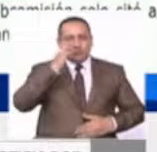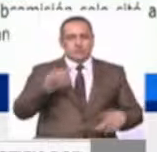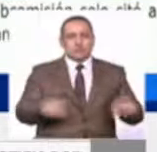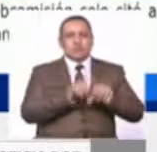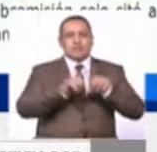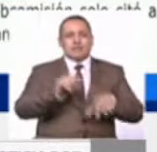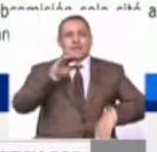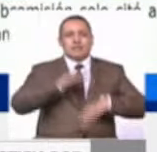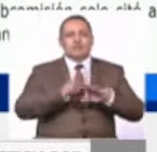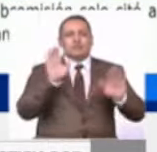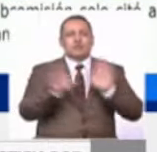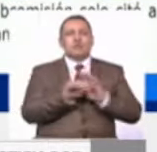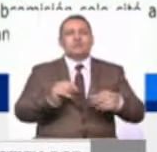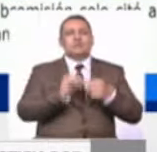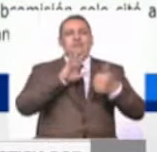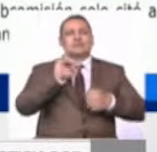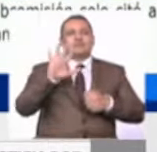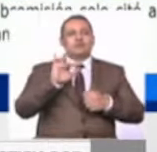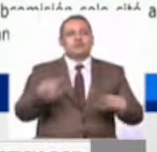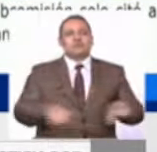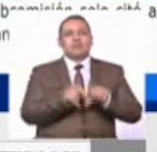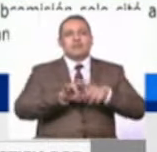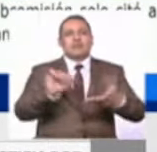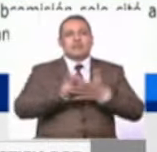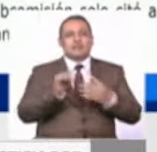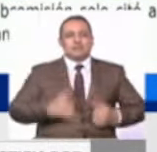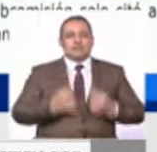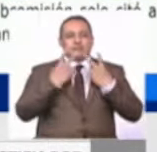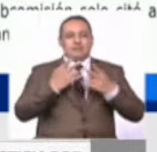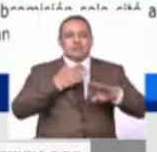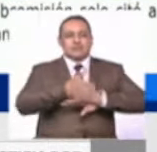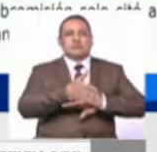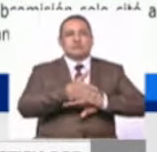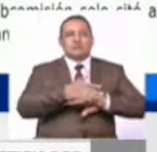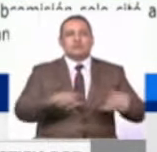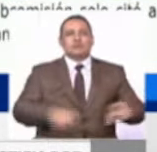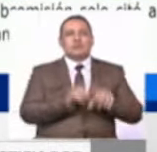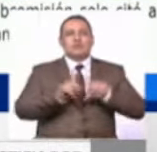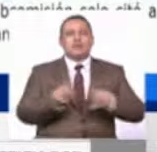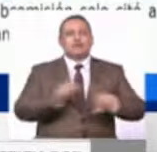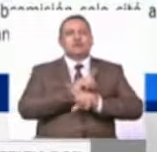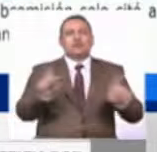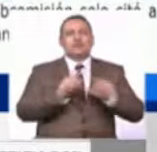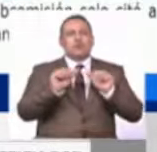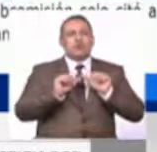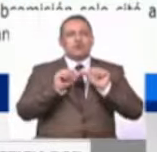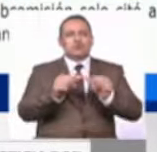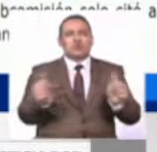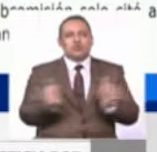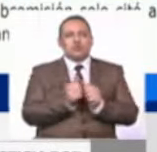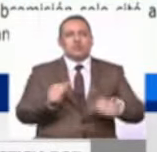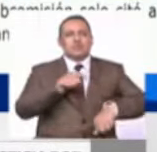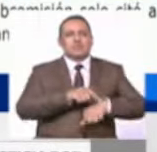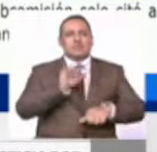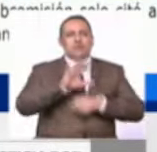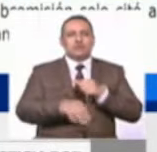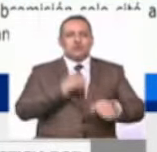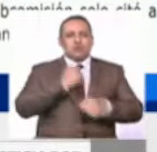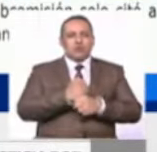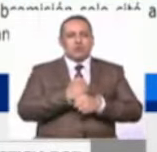límite de los 75 años es para el acceso no para la permanencia que es por 5